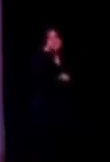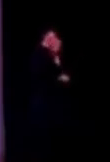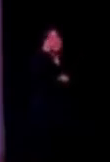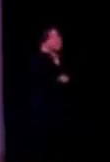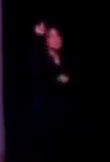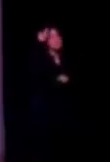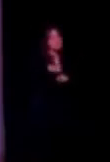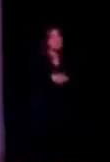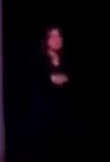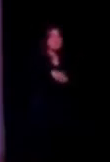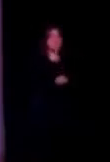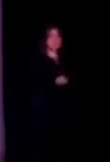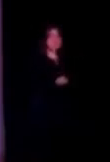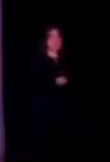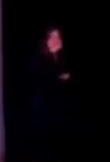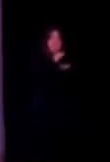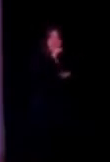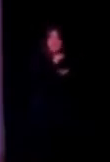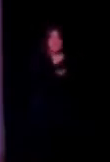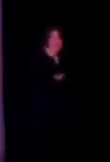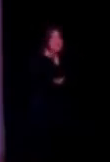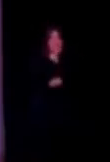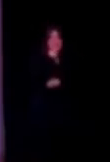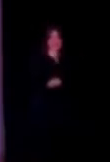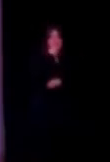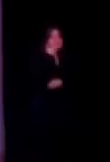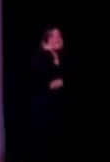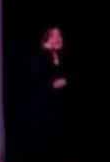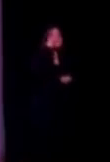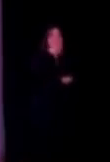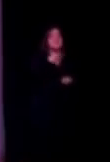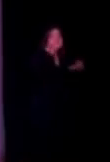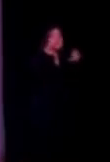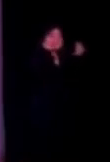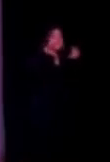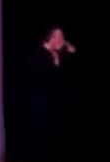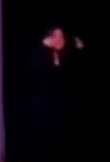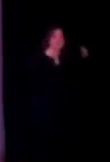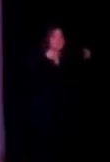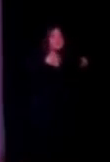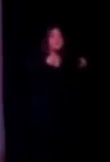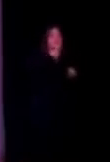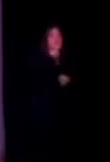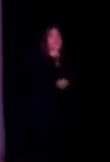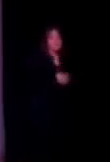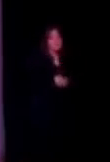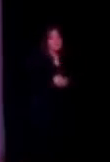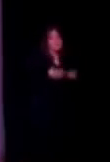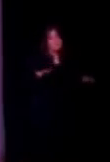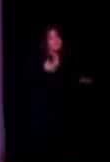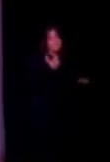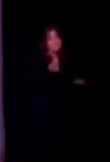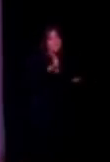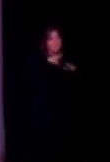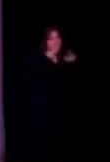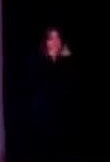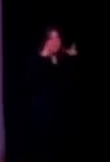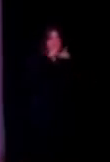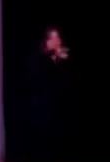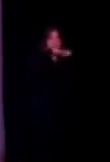que es importante que desde pequeño aprenda bien cómo es todo. Pues claro, una sociedad que basa en eso, a lo mejor no